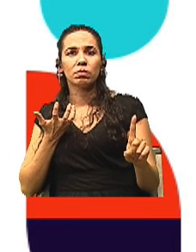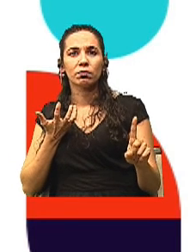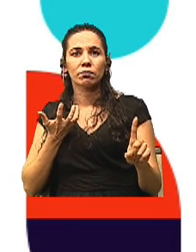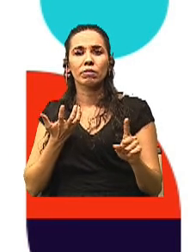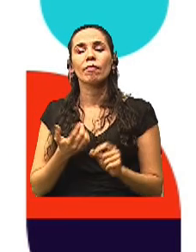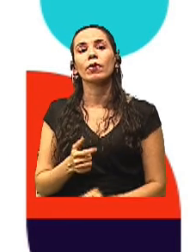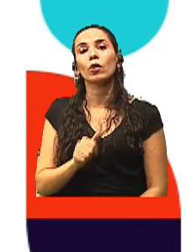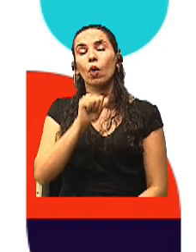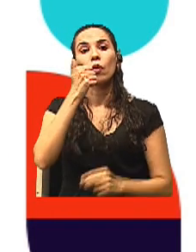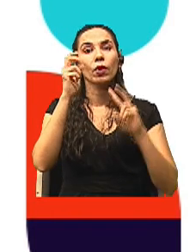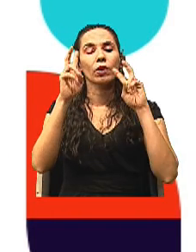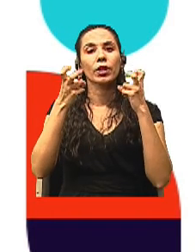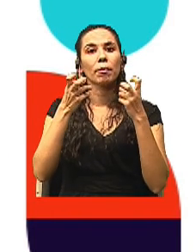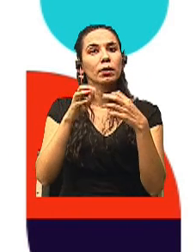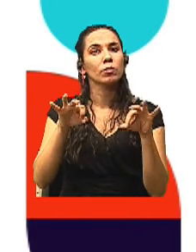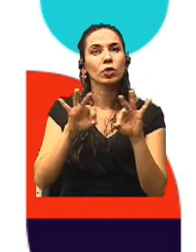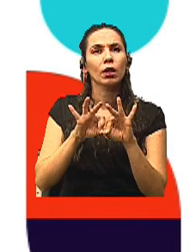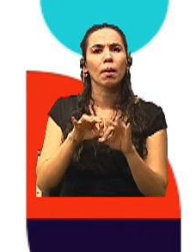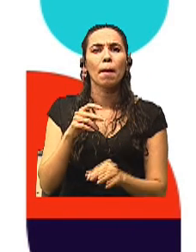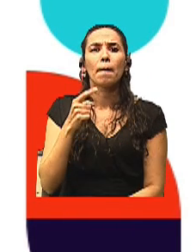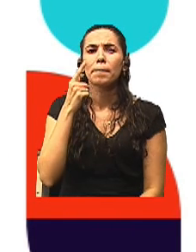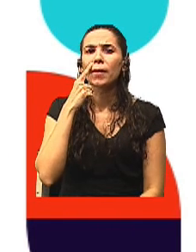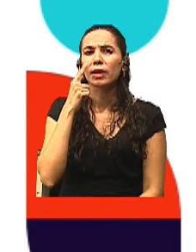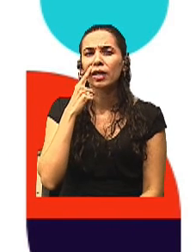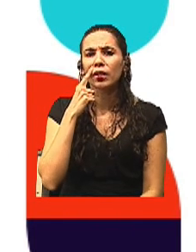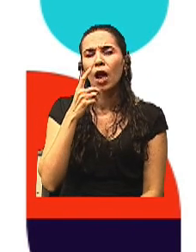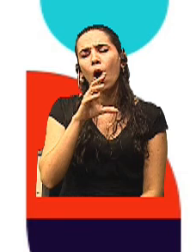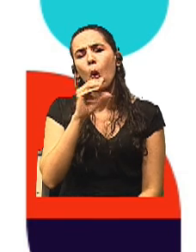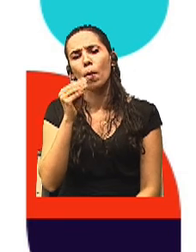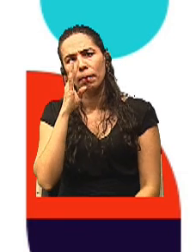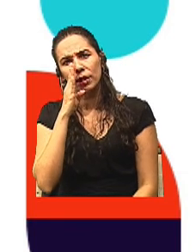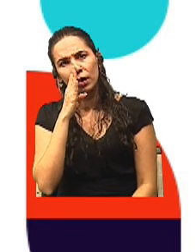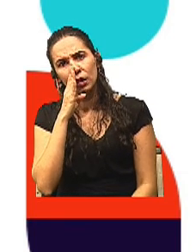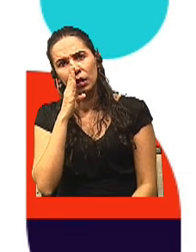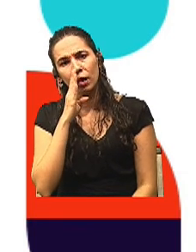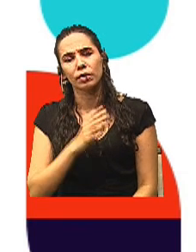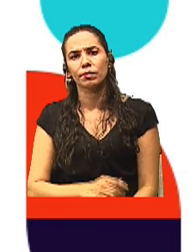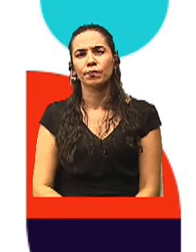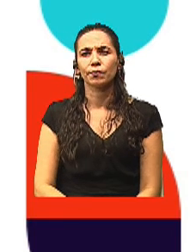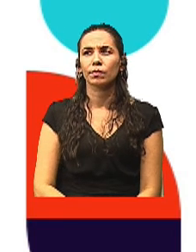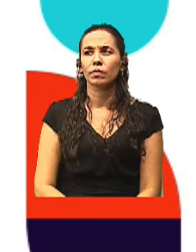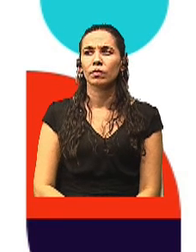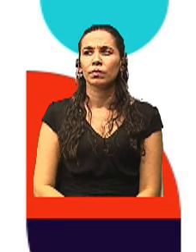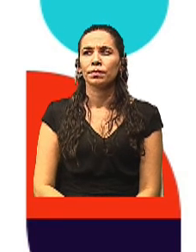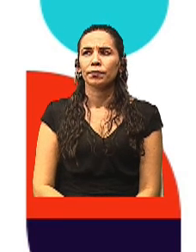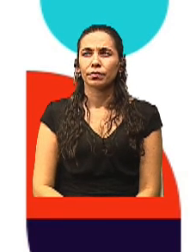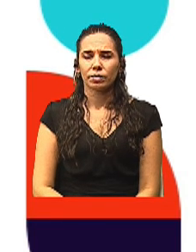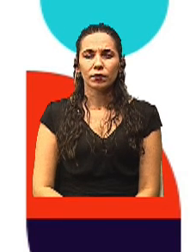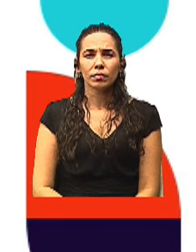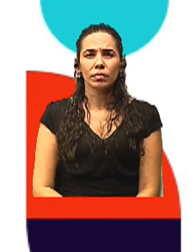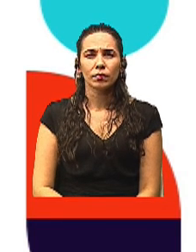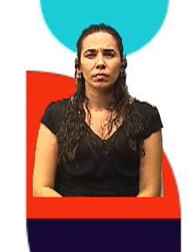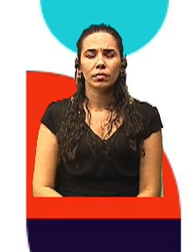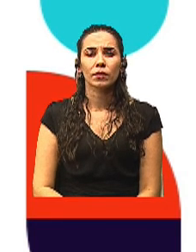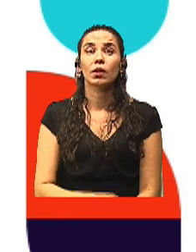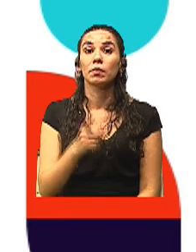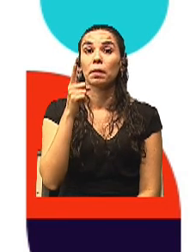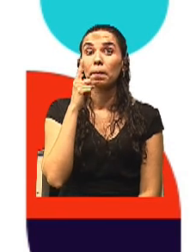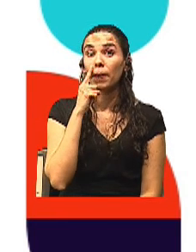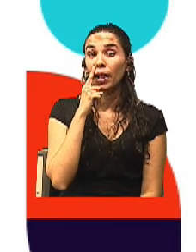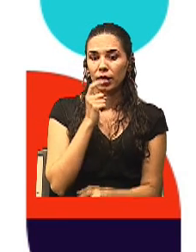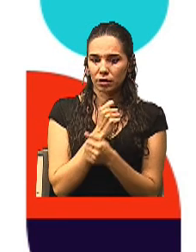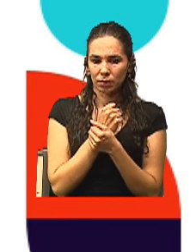Otro tema presente, la paternidad o la maternidad. De nuevo, los padres